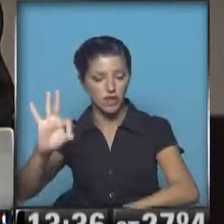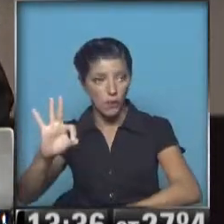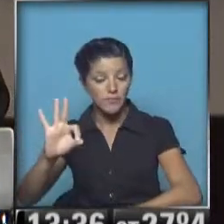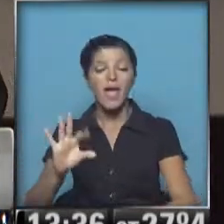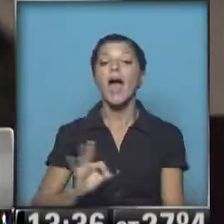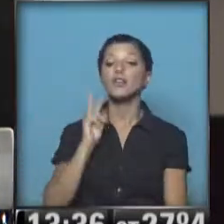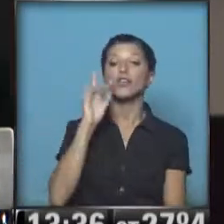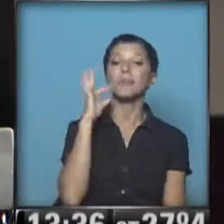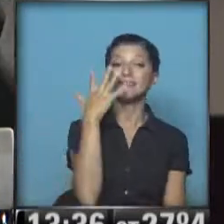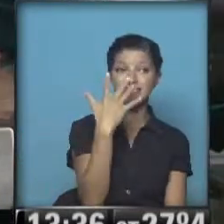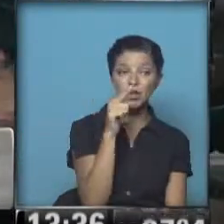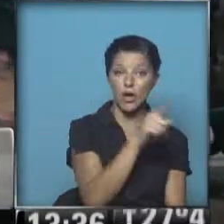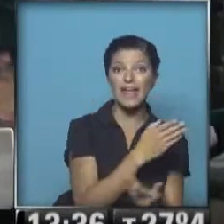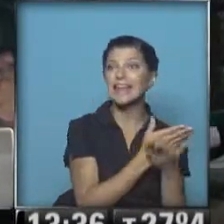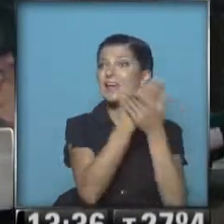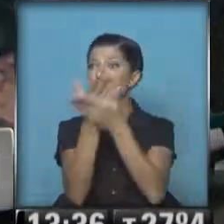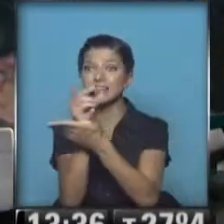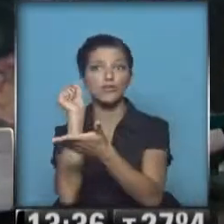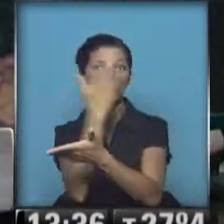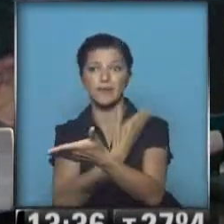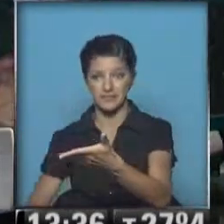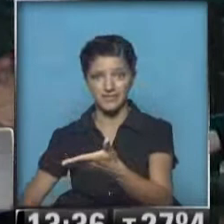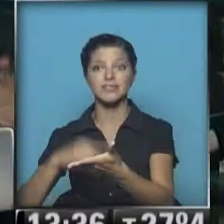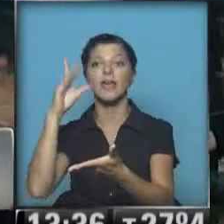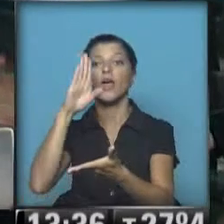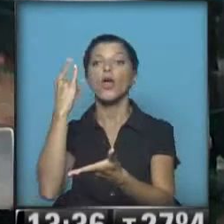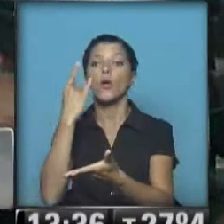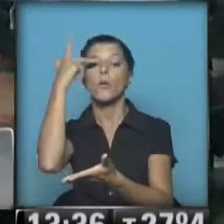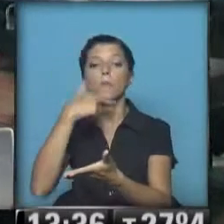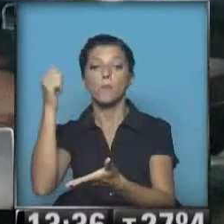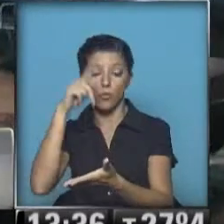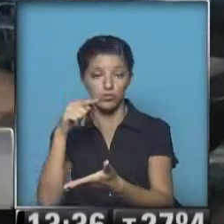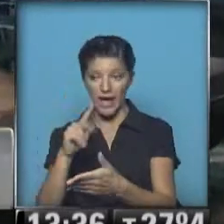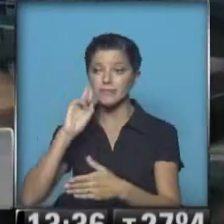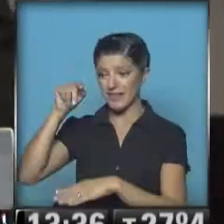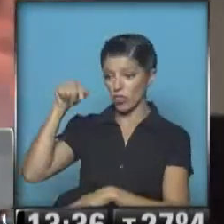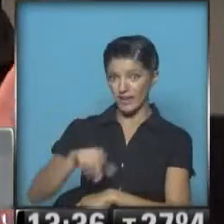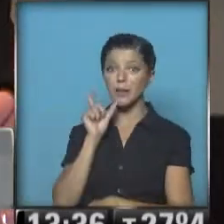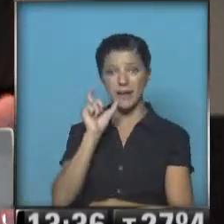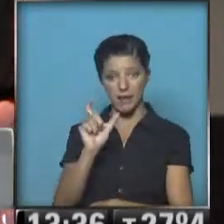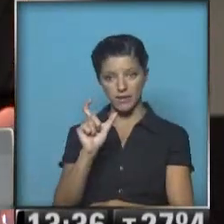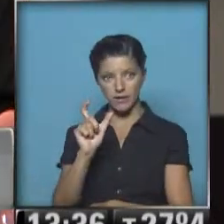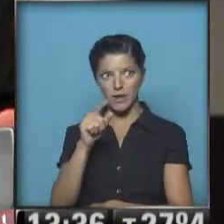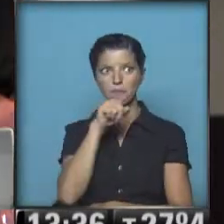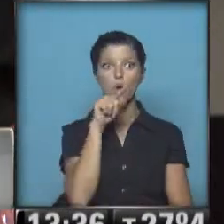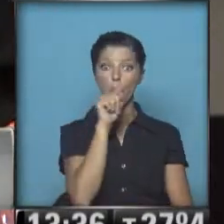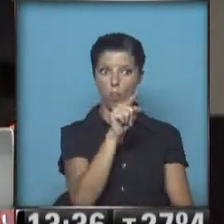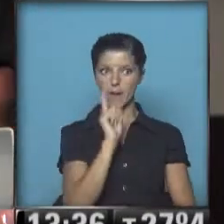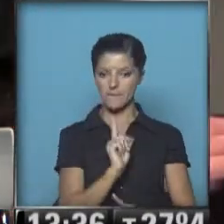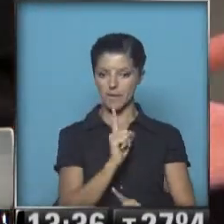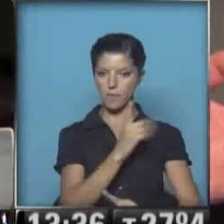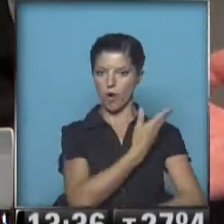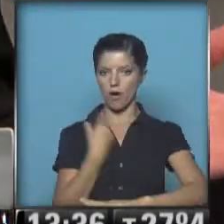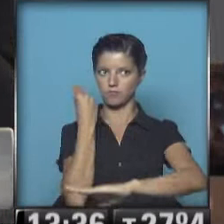entonces George Bush, pidiéndole que reconociera el genocidio armenio. Desde que asumió la presidencia, dejó de utilizar la palabra